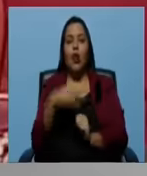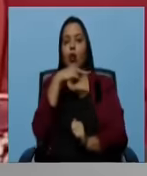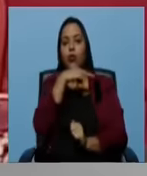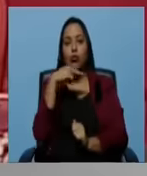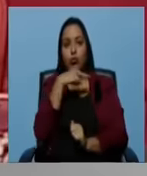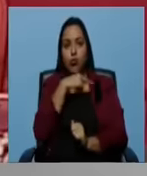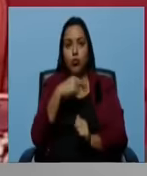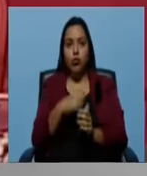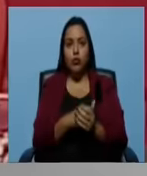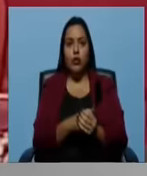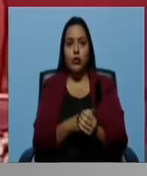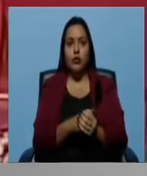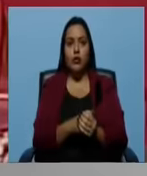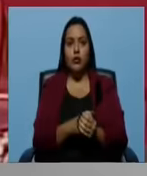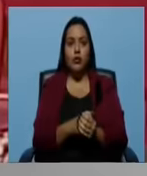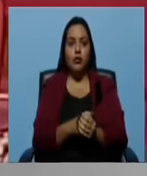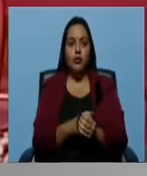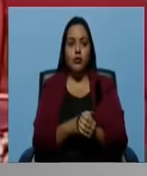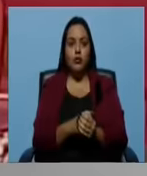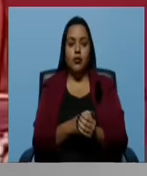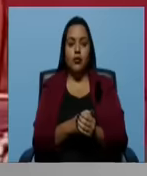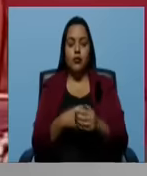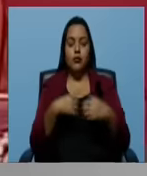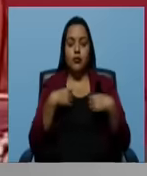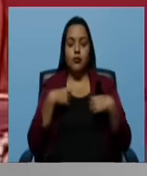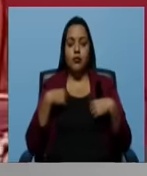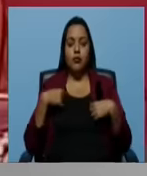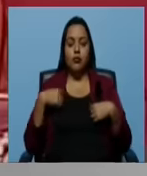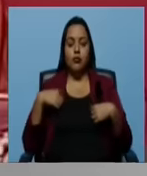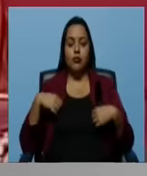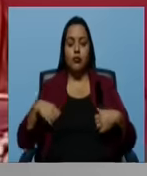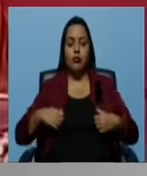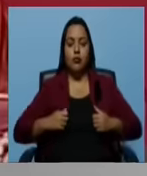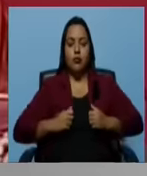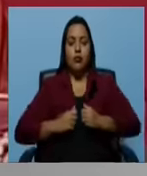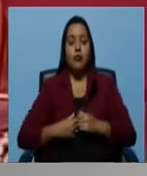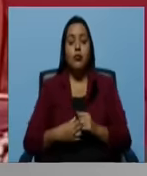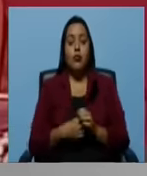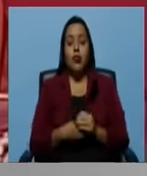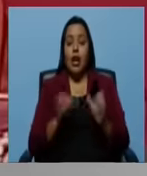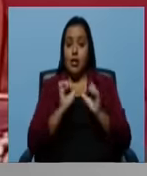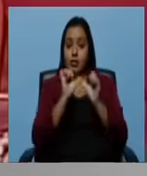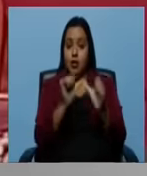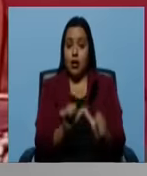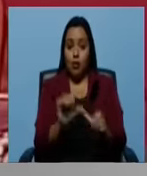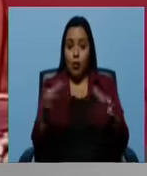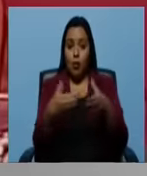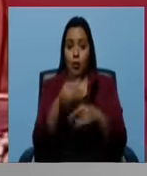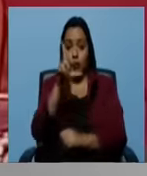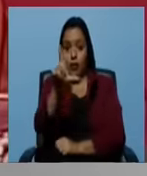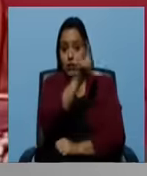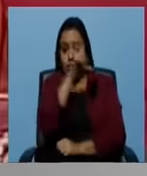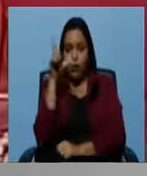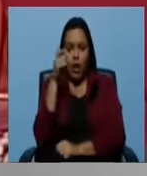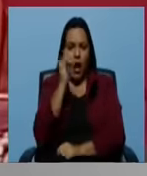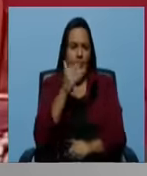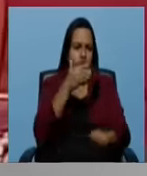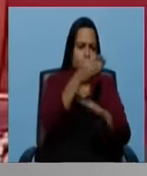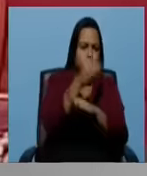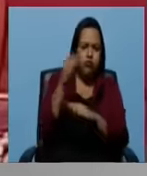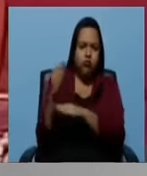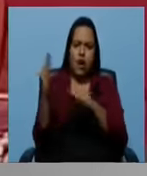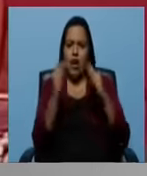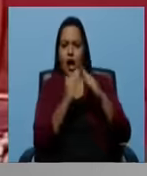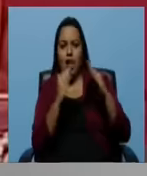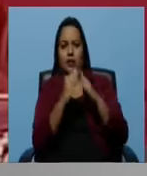octubre. Seguimos, y el partido a nivel nacional así está, movilización casa a casa del